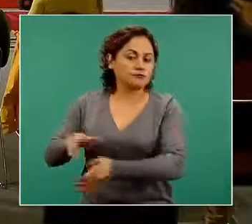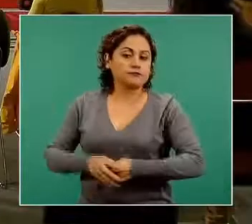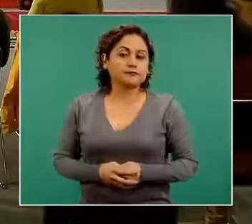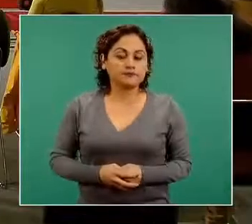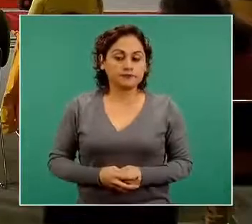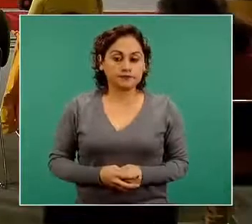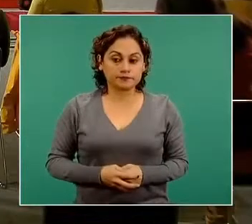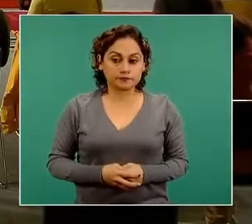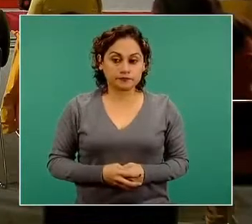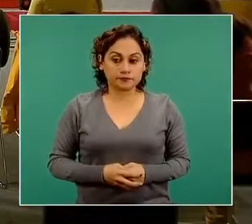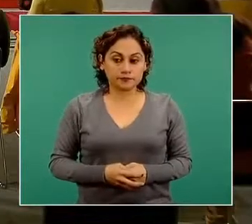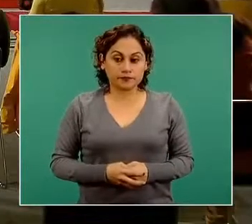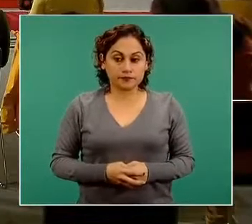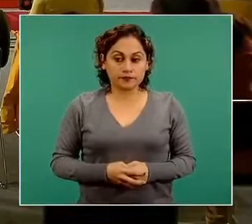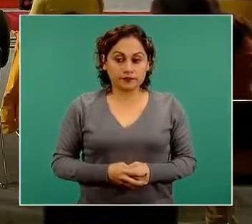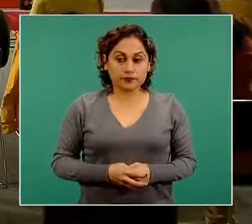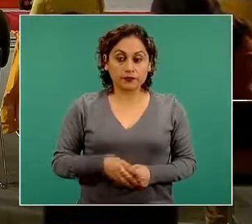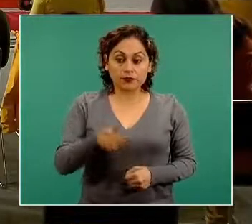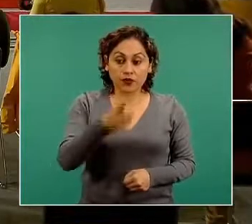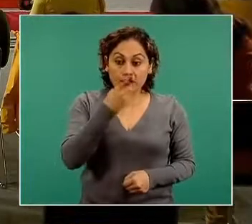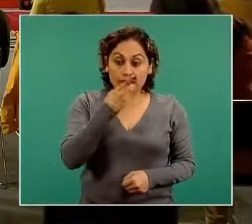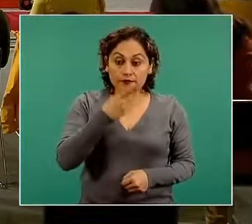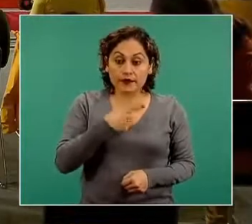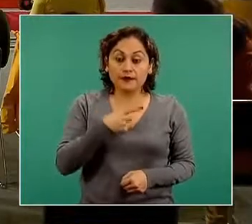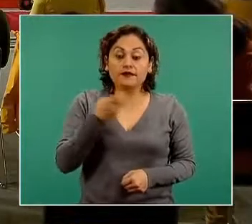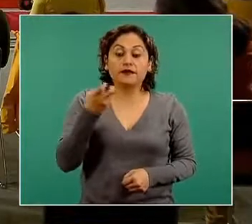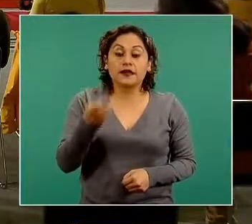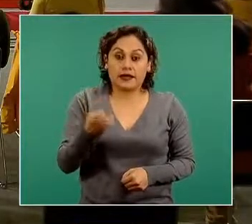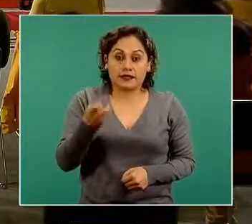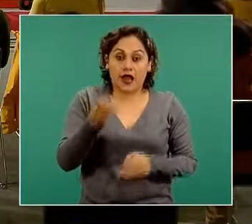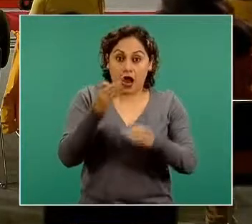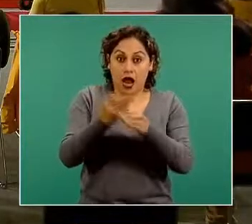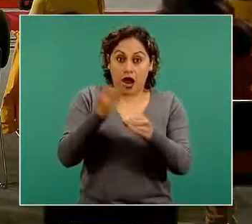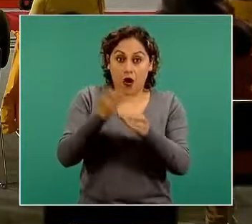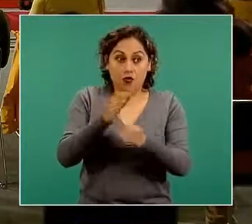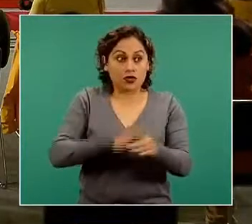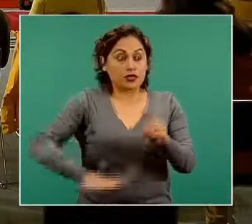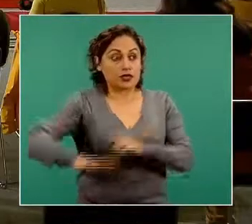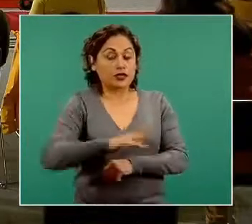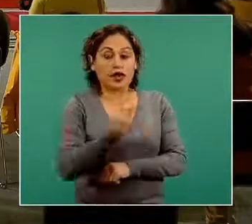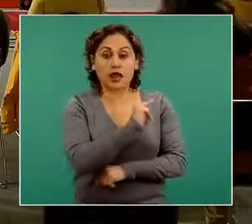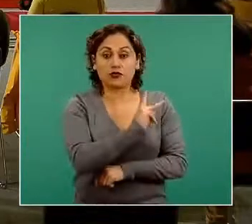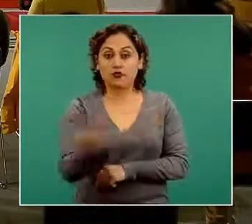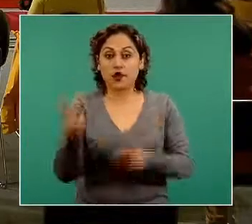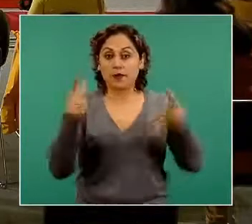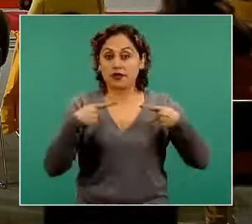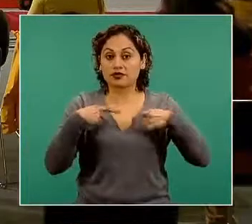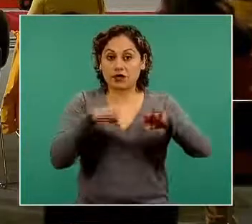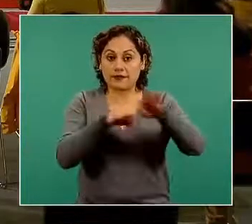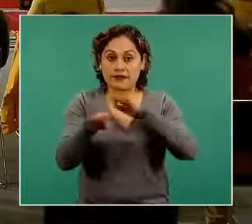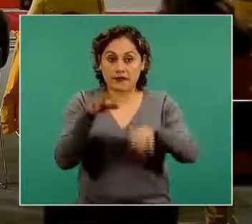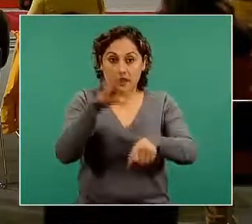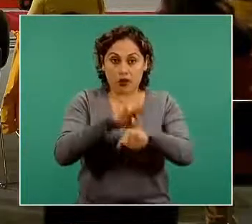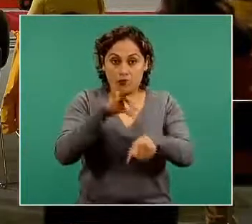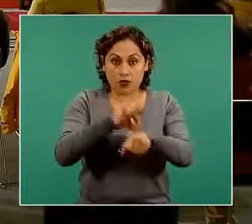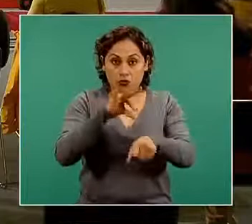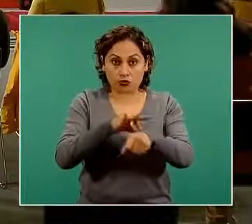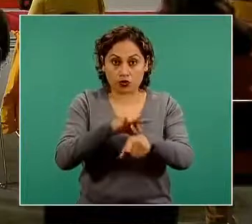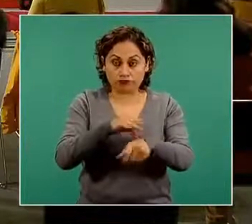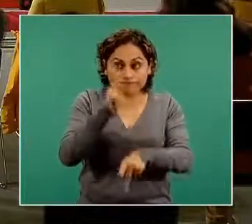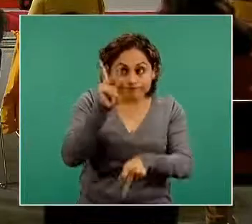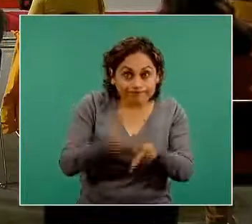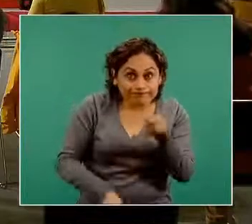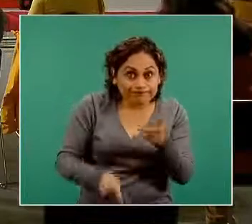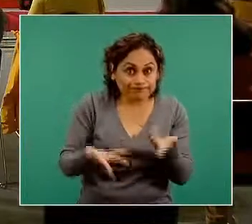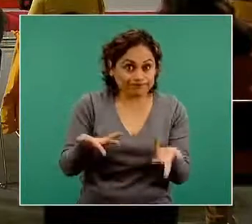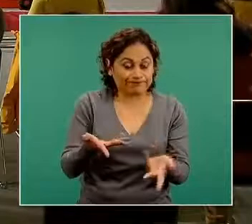El esquema que nos planteó, ¿no se va a cumplir la meta de vacunar a todo el personal de salud con segundas dosis al 31 de enero? Es posible